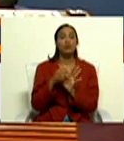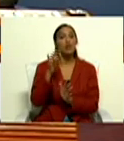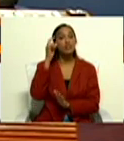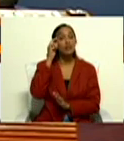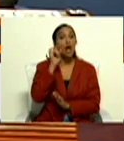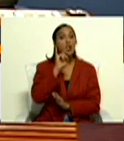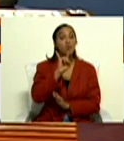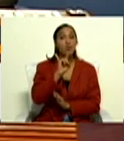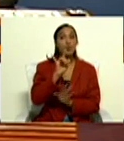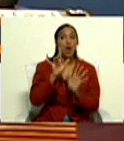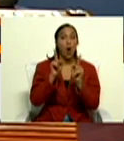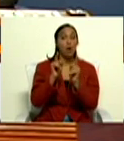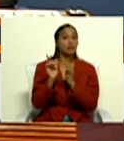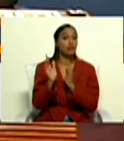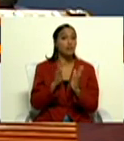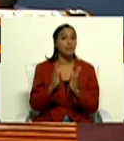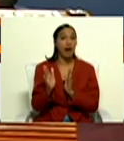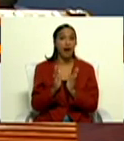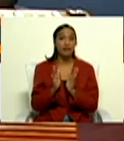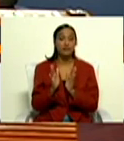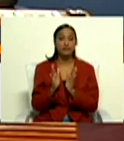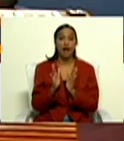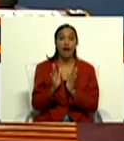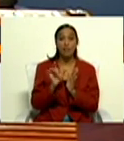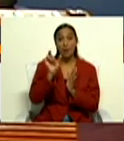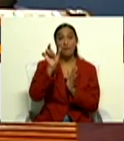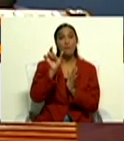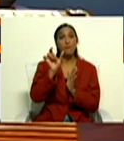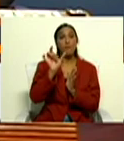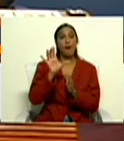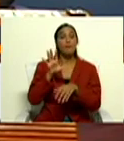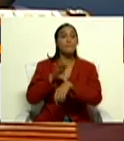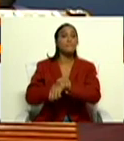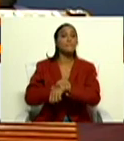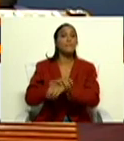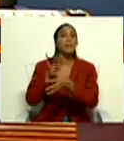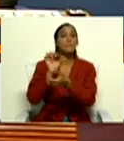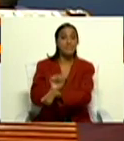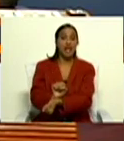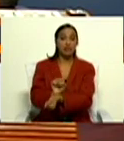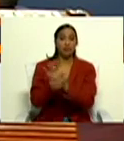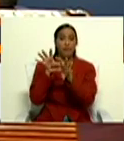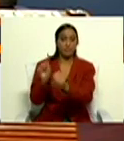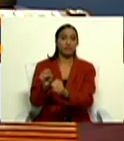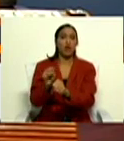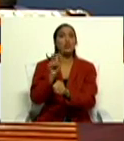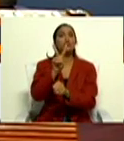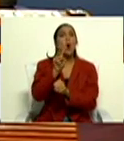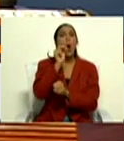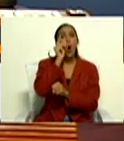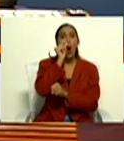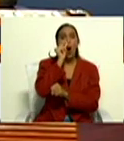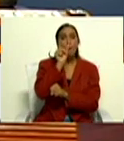marzo fueron detenidos en la ciudad de Maturín dos sujetos,